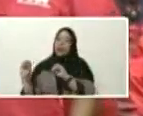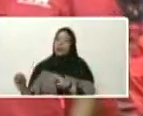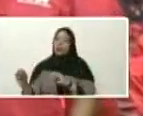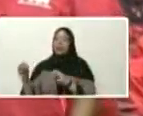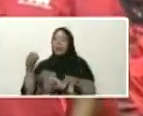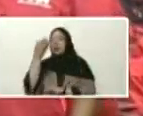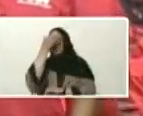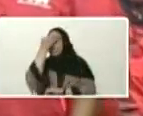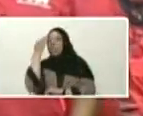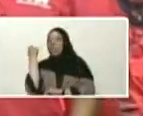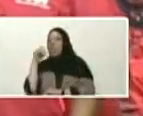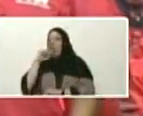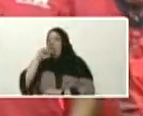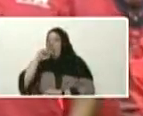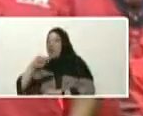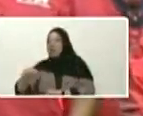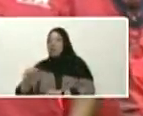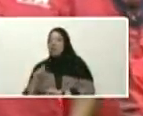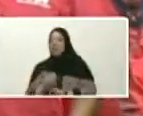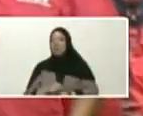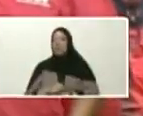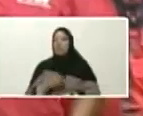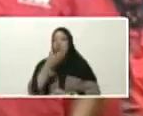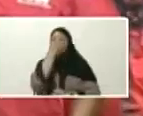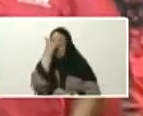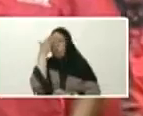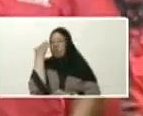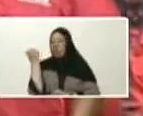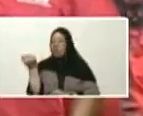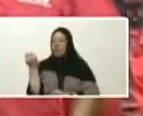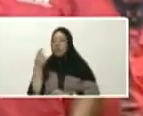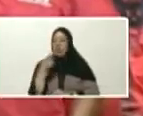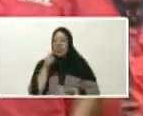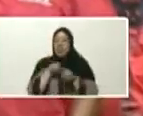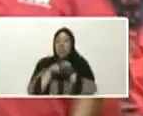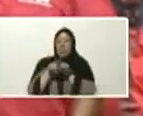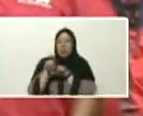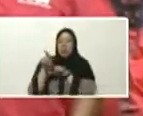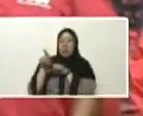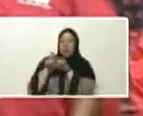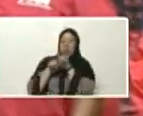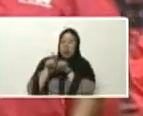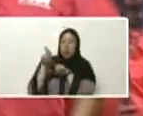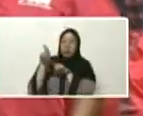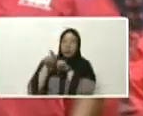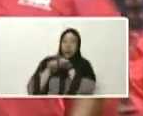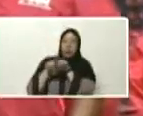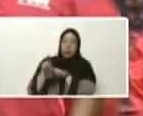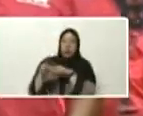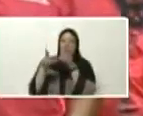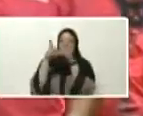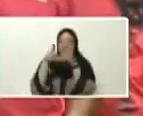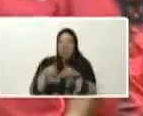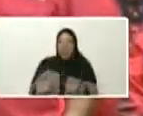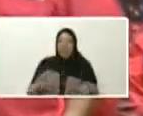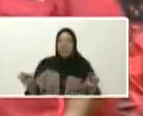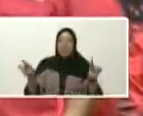Desechar el egocentrismo, desechar la intriga, la maledicencia, el